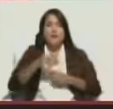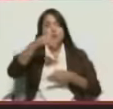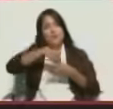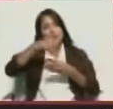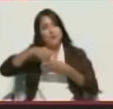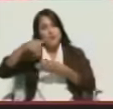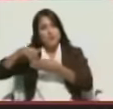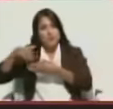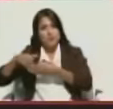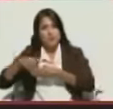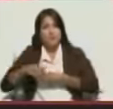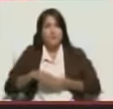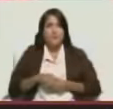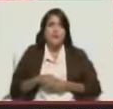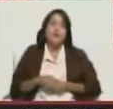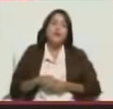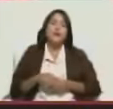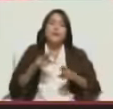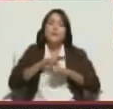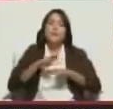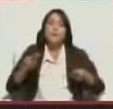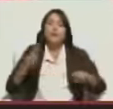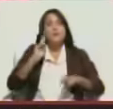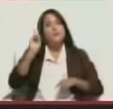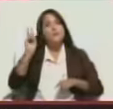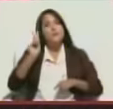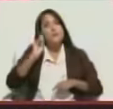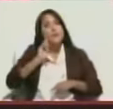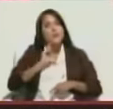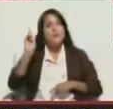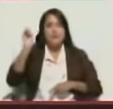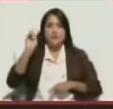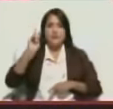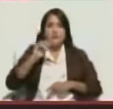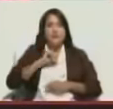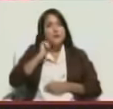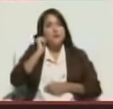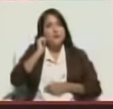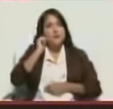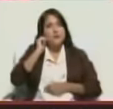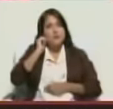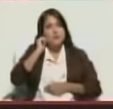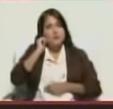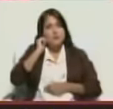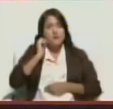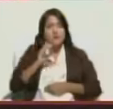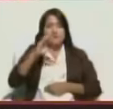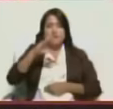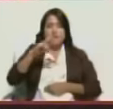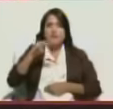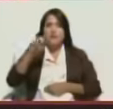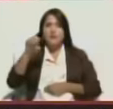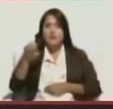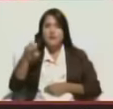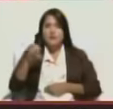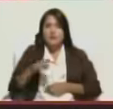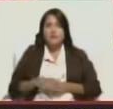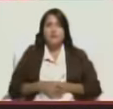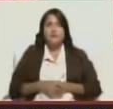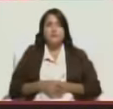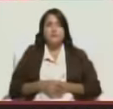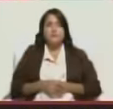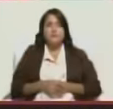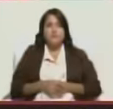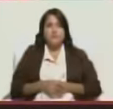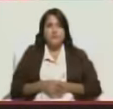electoral República bolivariana de Venezuela poder electoral consejo nacional